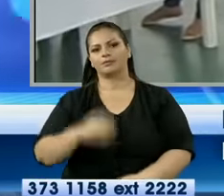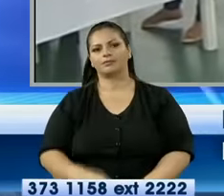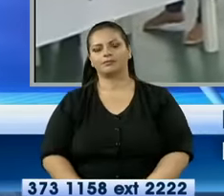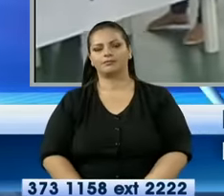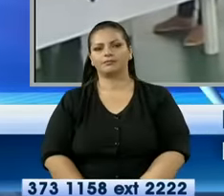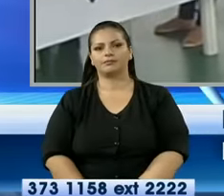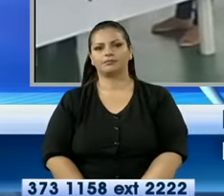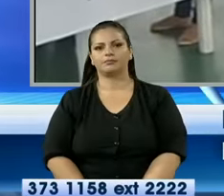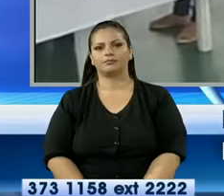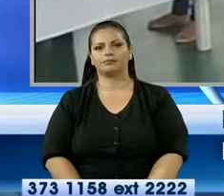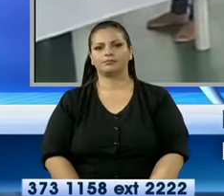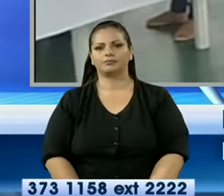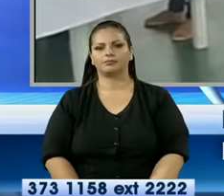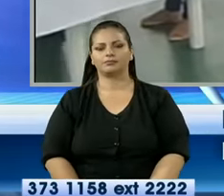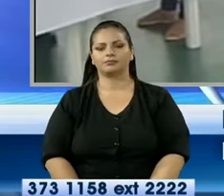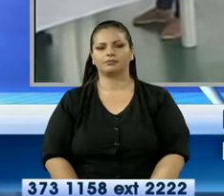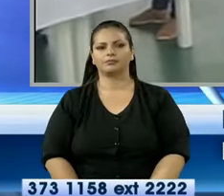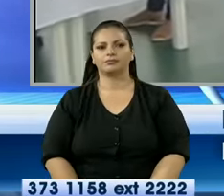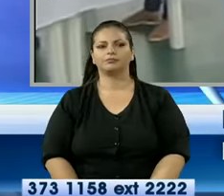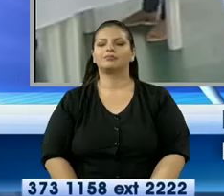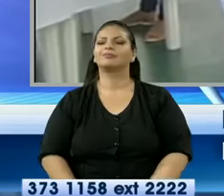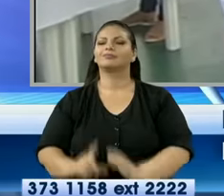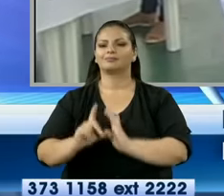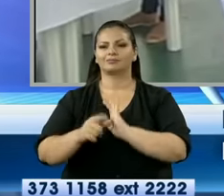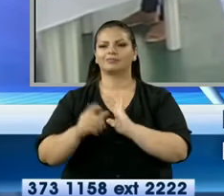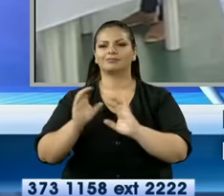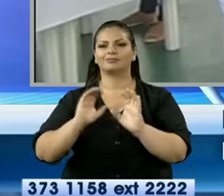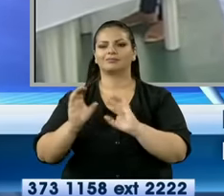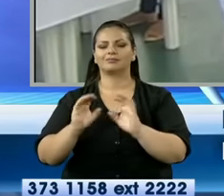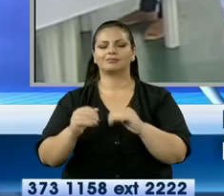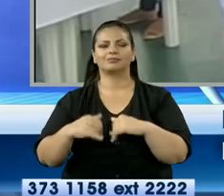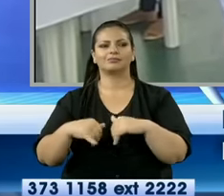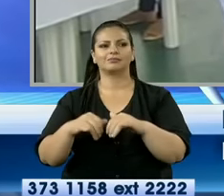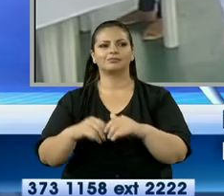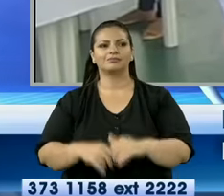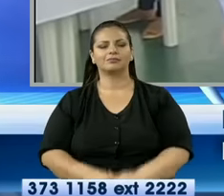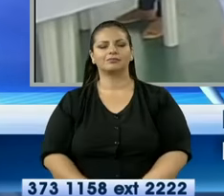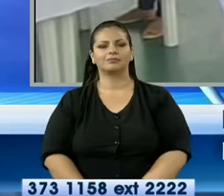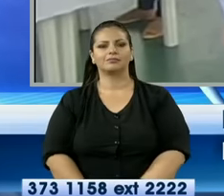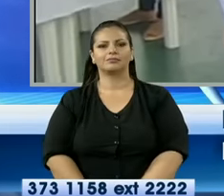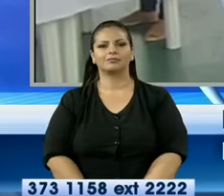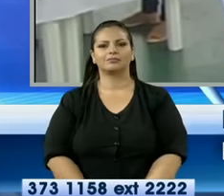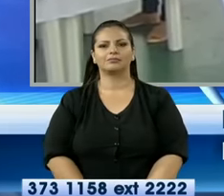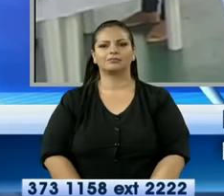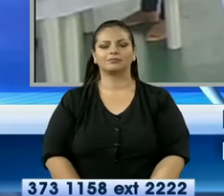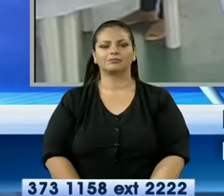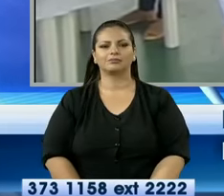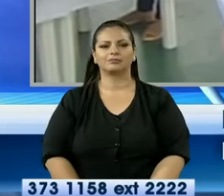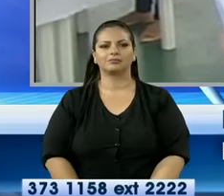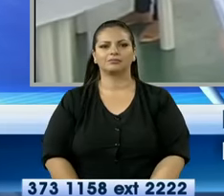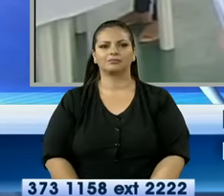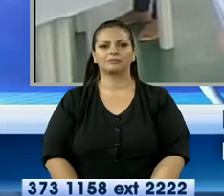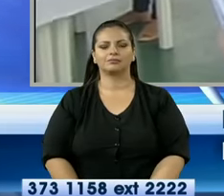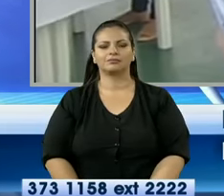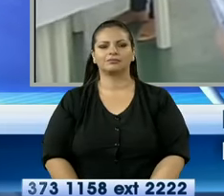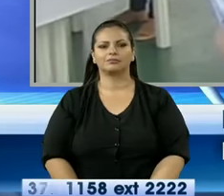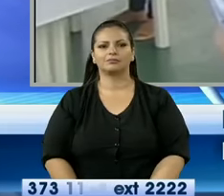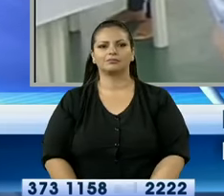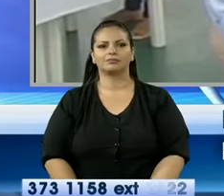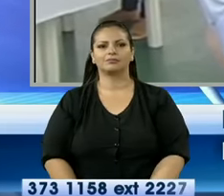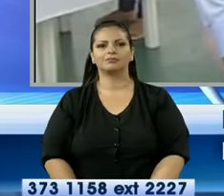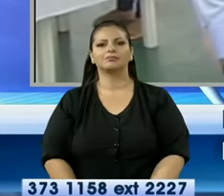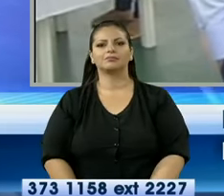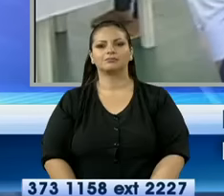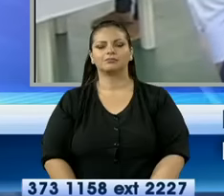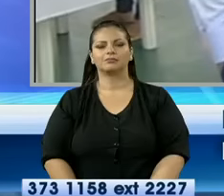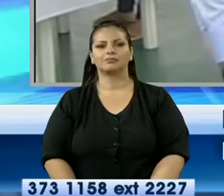que sí, indudablemente. Más adelante, Enrique, contigo, Enrique. Así es. Volveremos a conversar contigo más adelante. Adelante, ¿eh? Suena muy interesante. ¿Verdad? Sí,